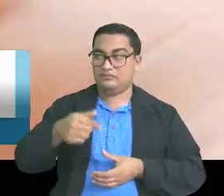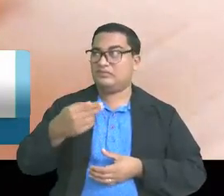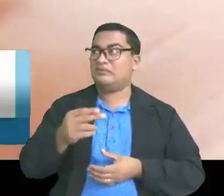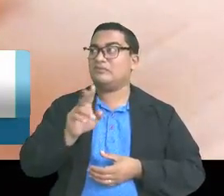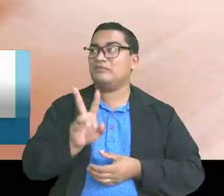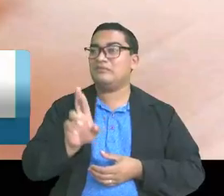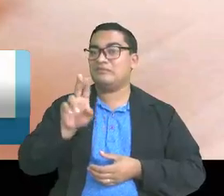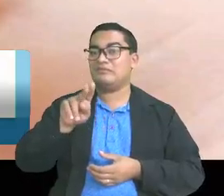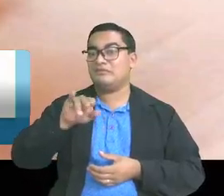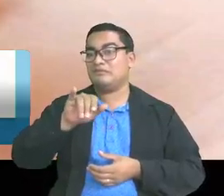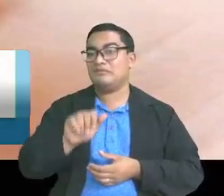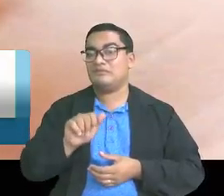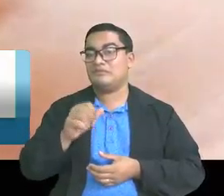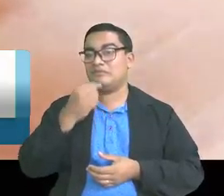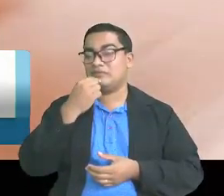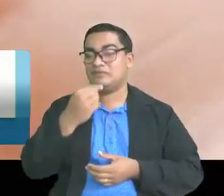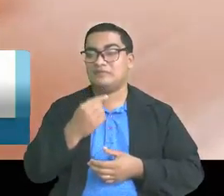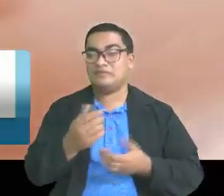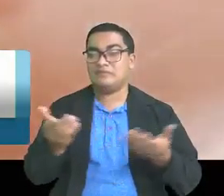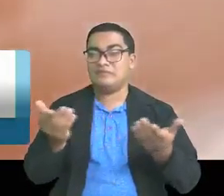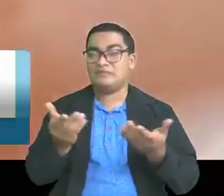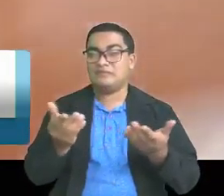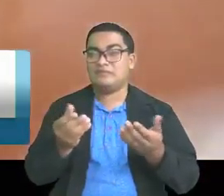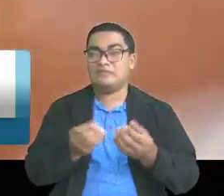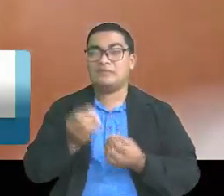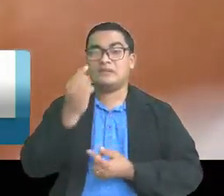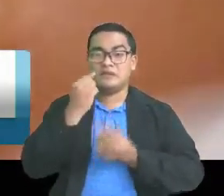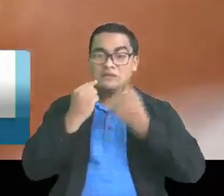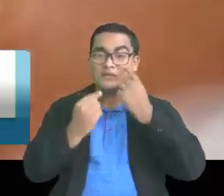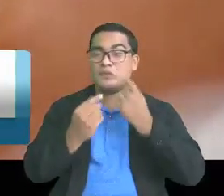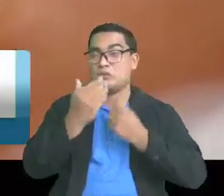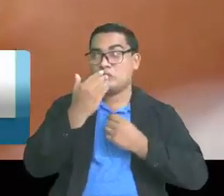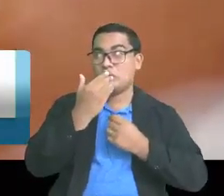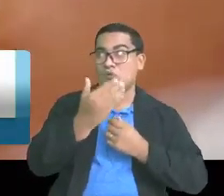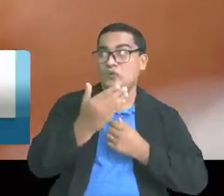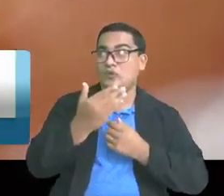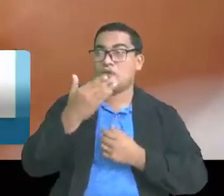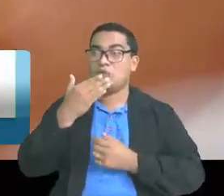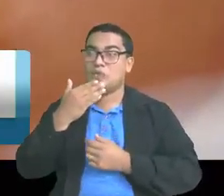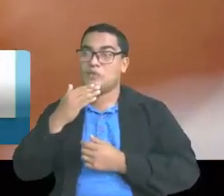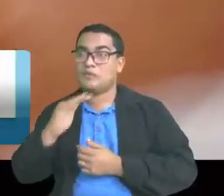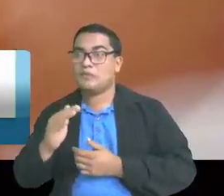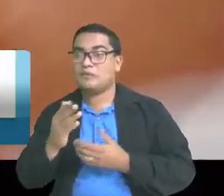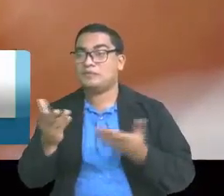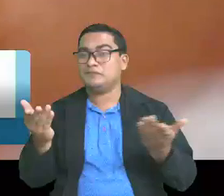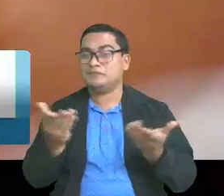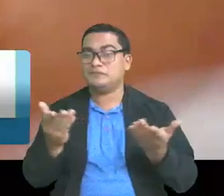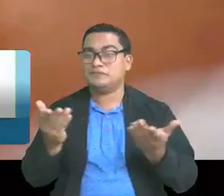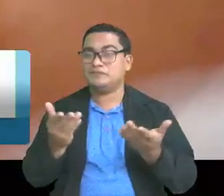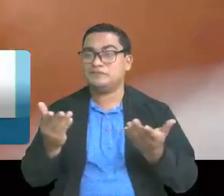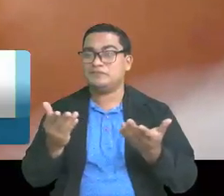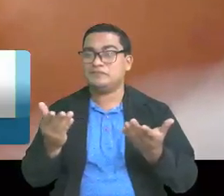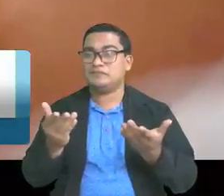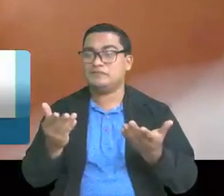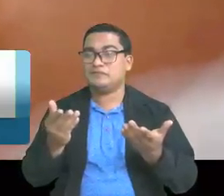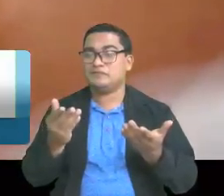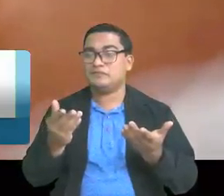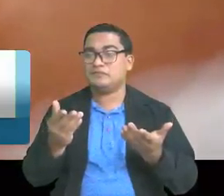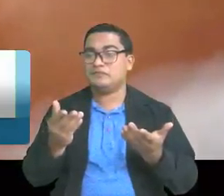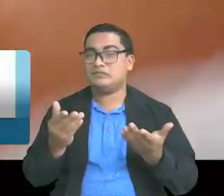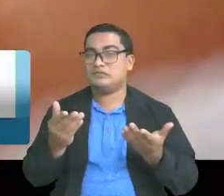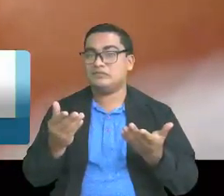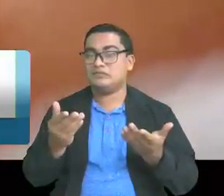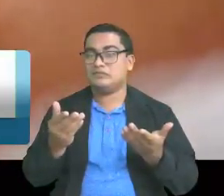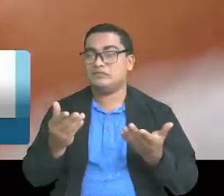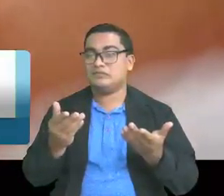hernia, ahora, otra cosa, ¿el llanto es bueno o malo en la hernia umbilical? Porque dice, mira, tiene hernia, que el niño no llore porque se le va a